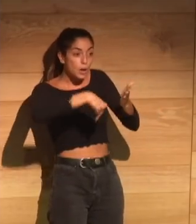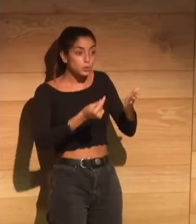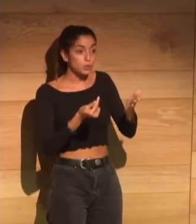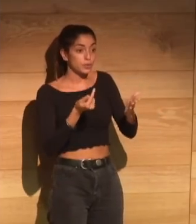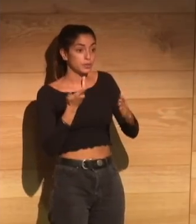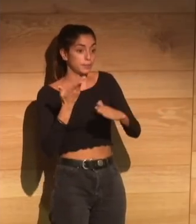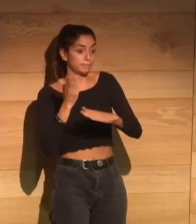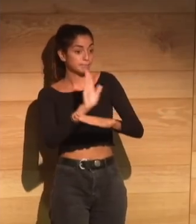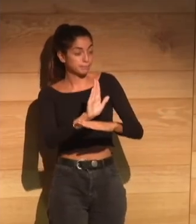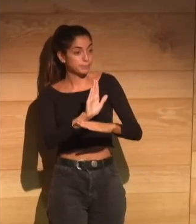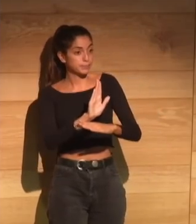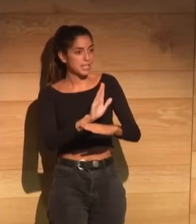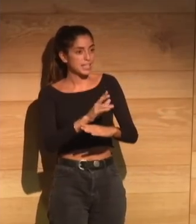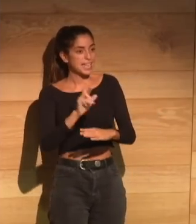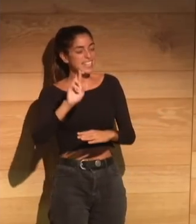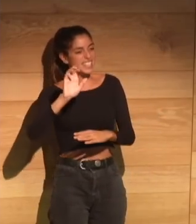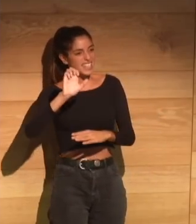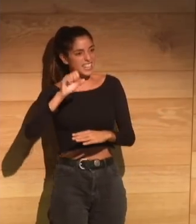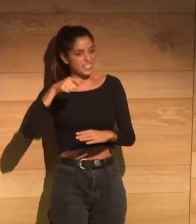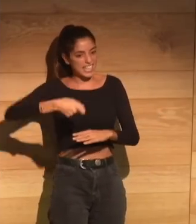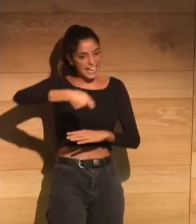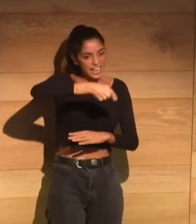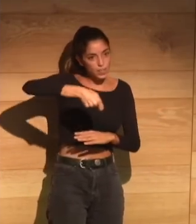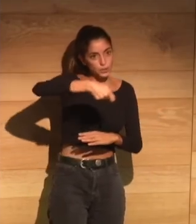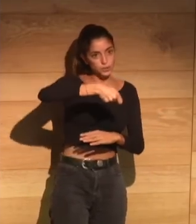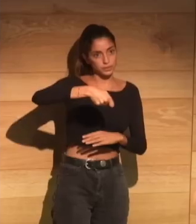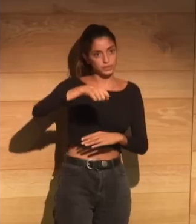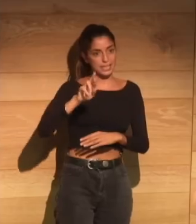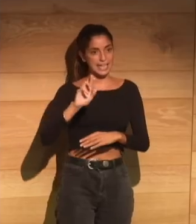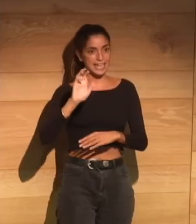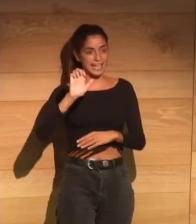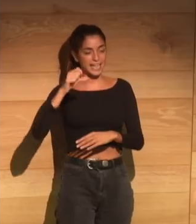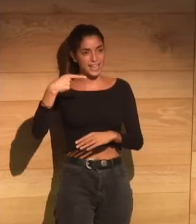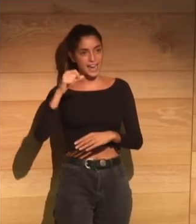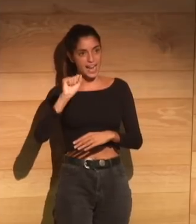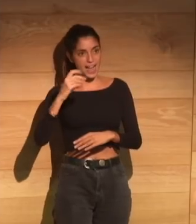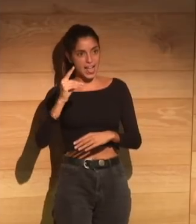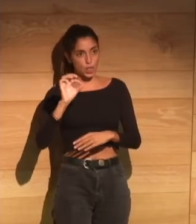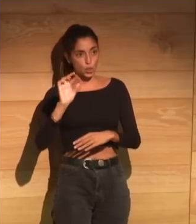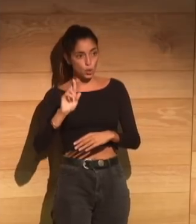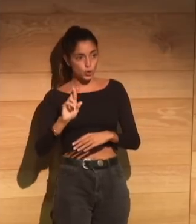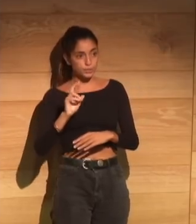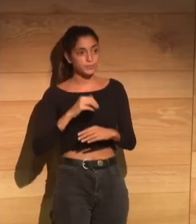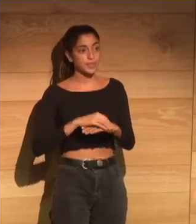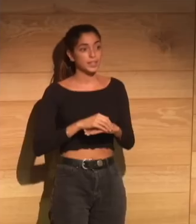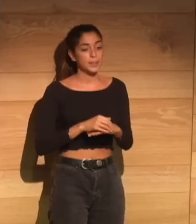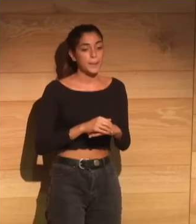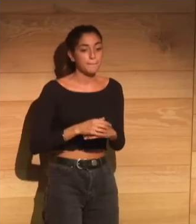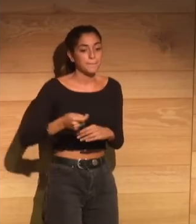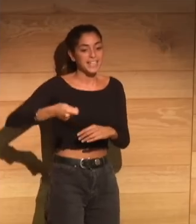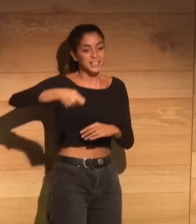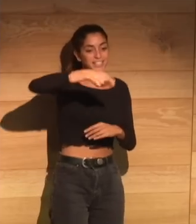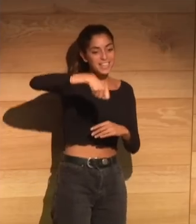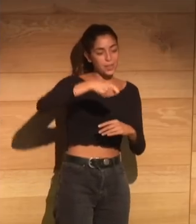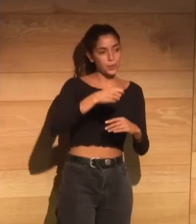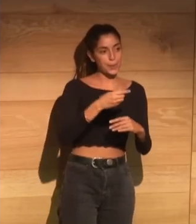regador regado. Y lo sabes. El regador del... Tiene un autógrafo de él. De la estrella del cortometraje El Regador Regado. Que fue, ¿y lo tiene?